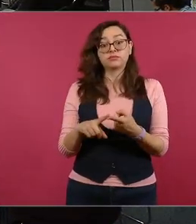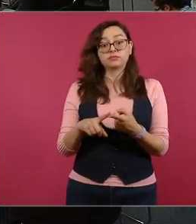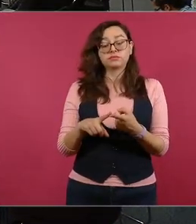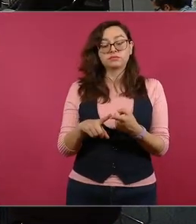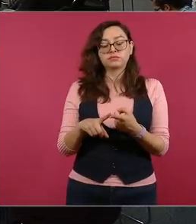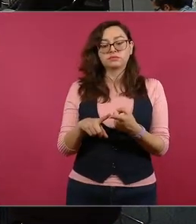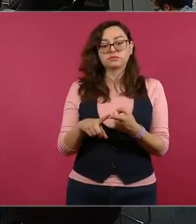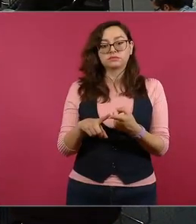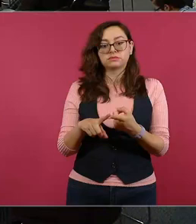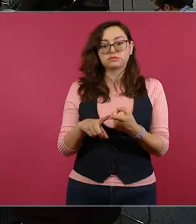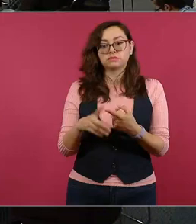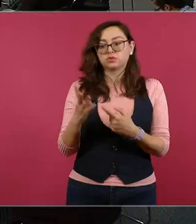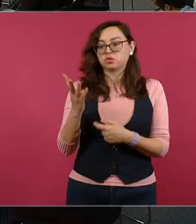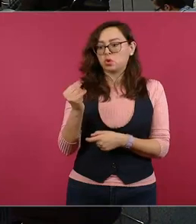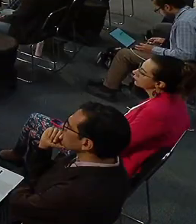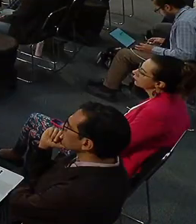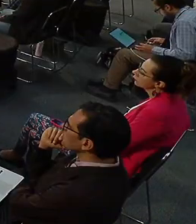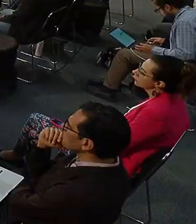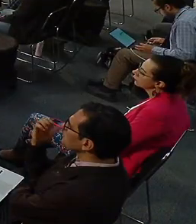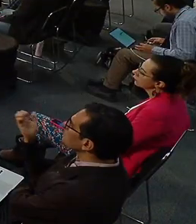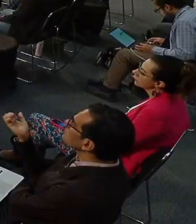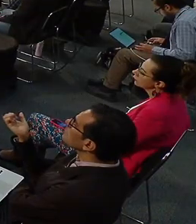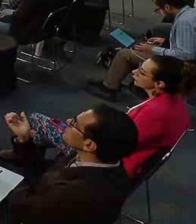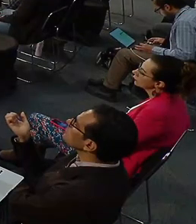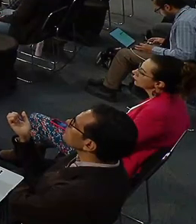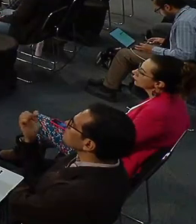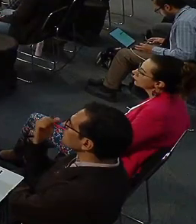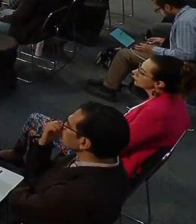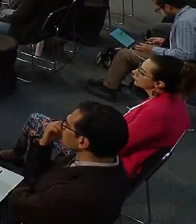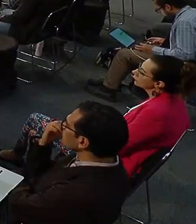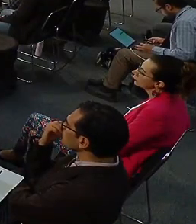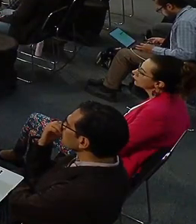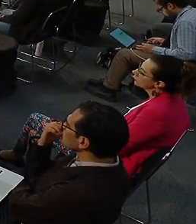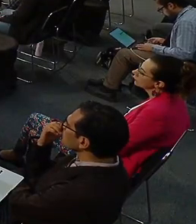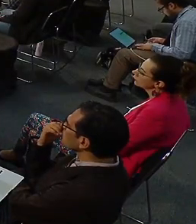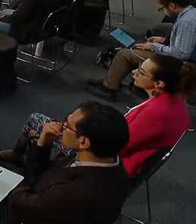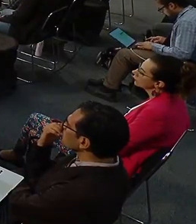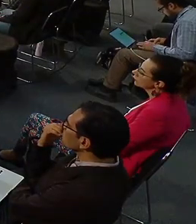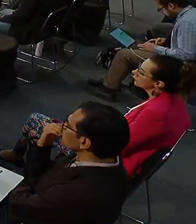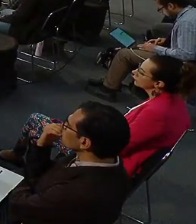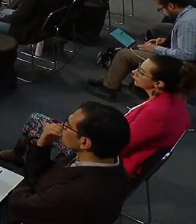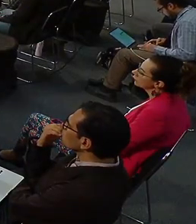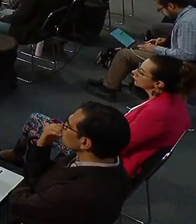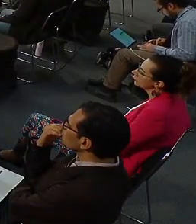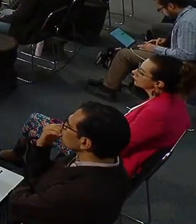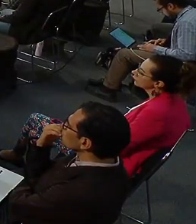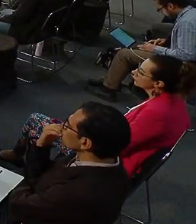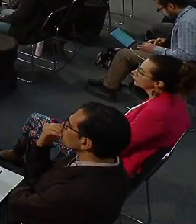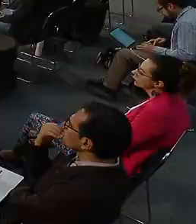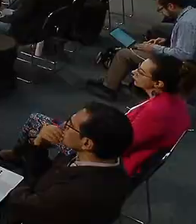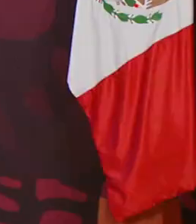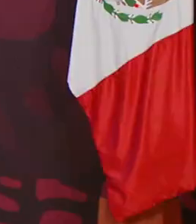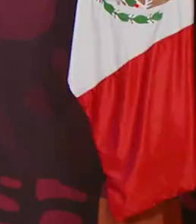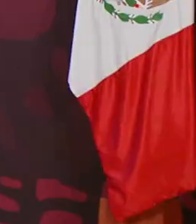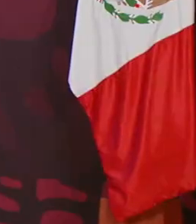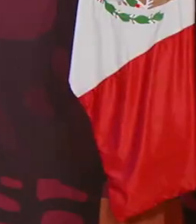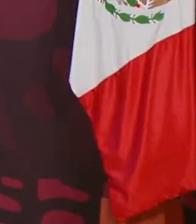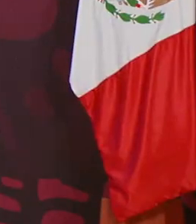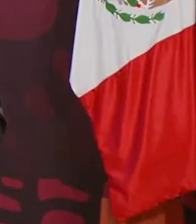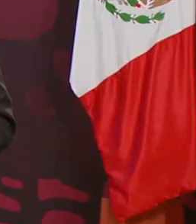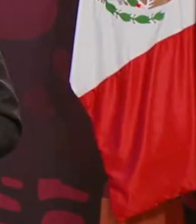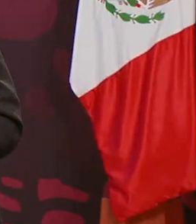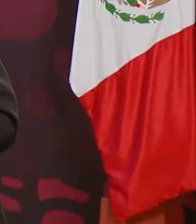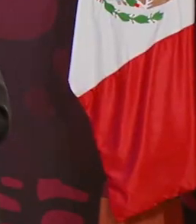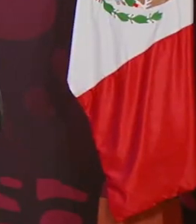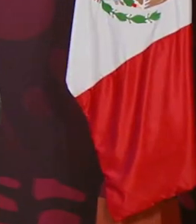estudió nueve pasos luego eh decidió que eran tres